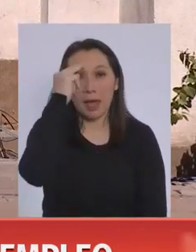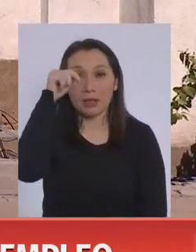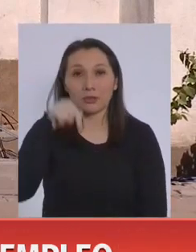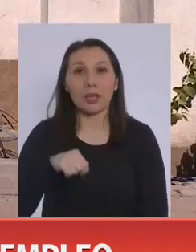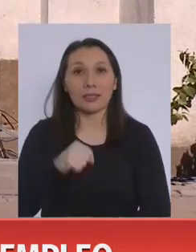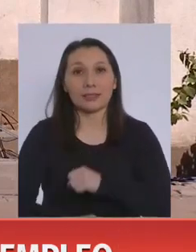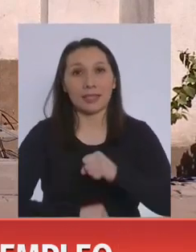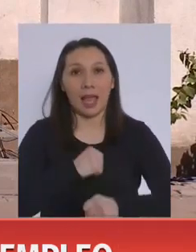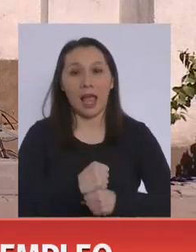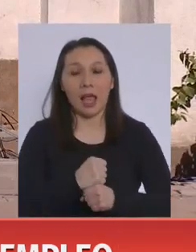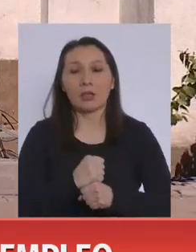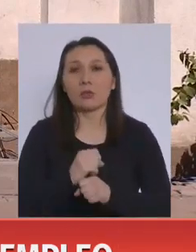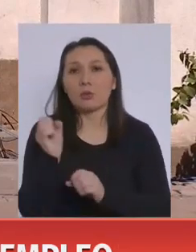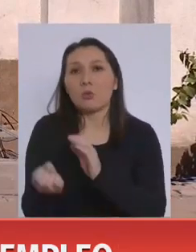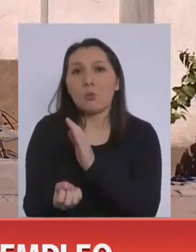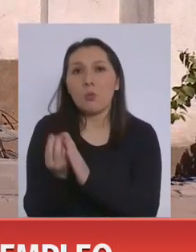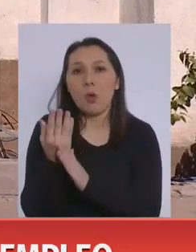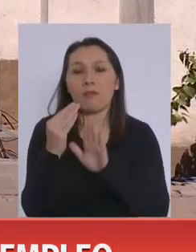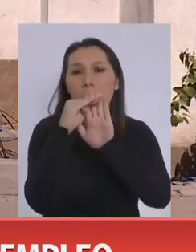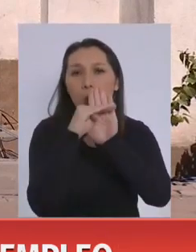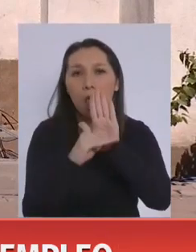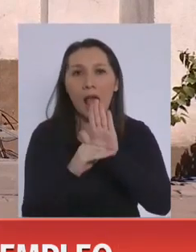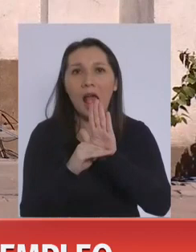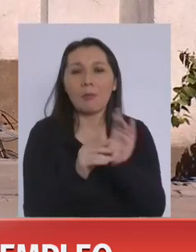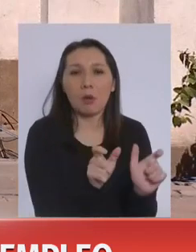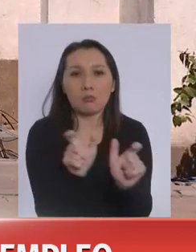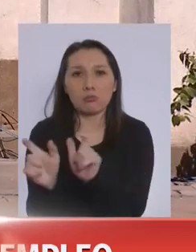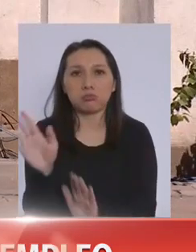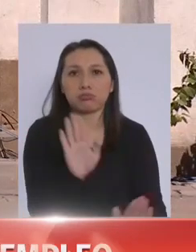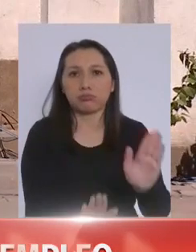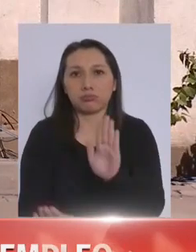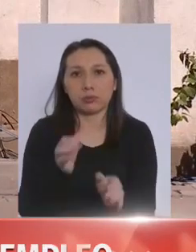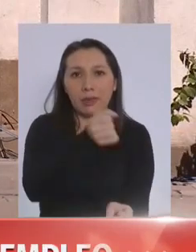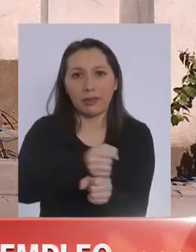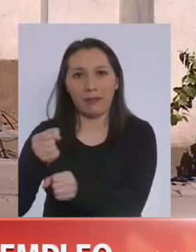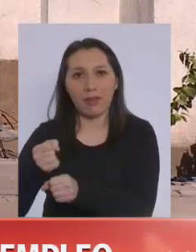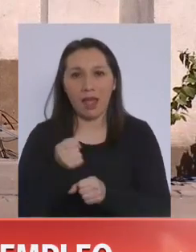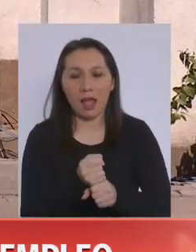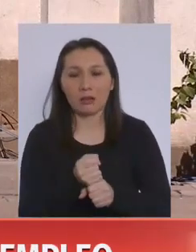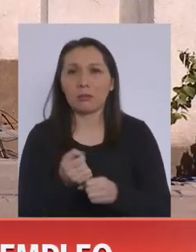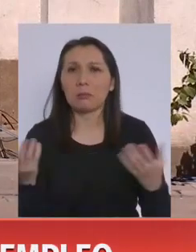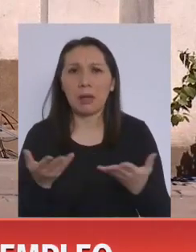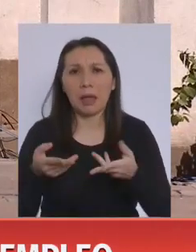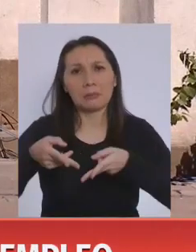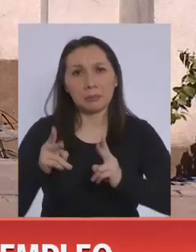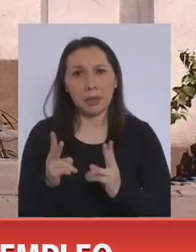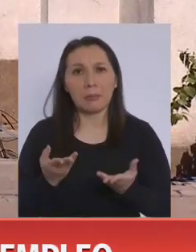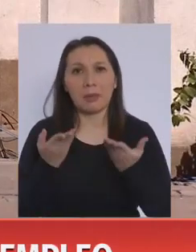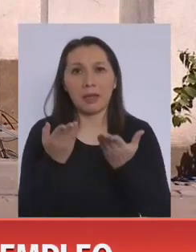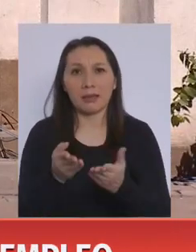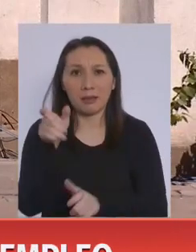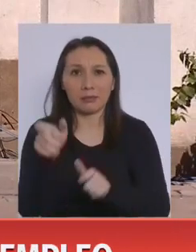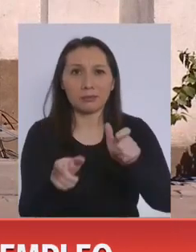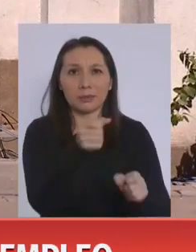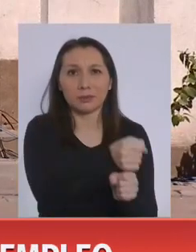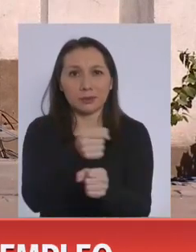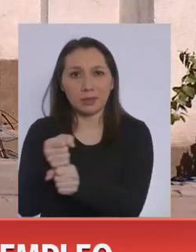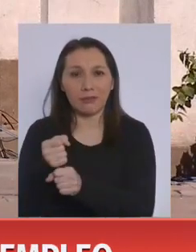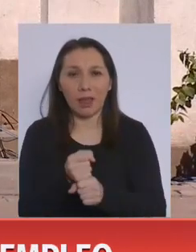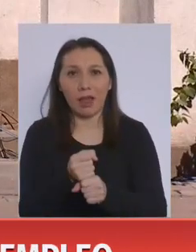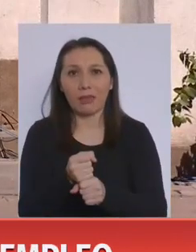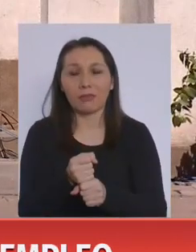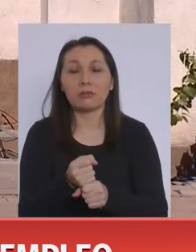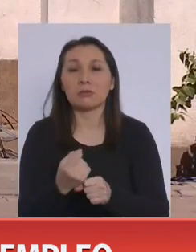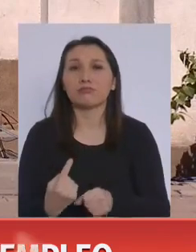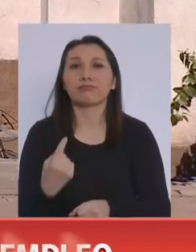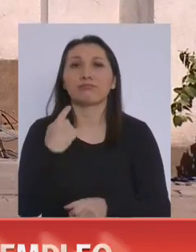año creamos un programa de protección del empleo para permitir que los trabajadores